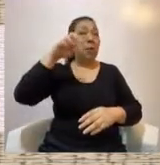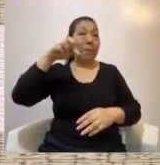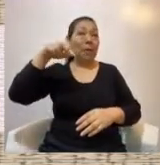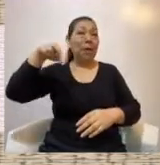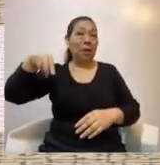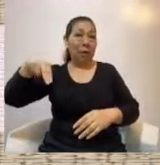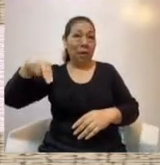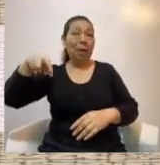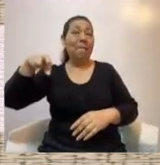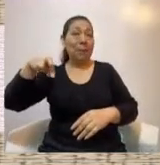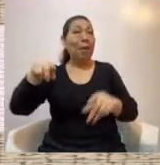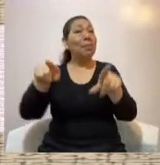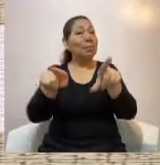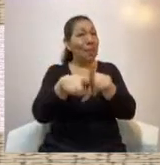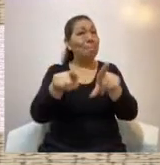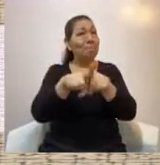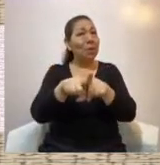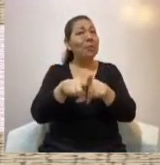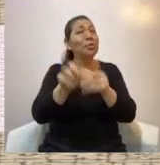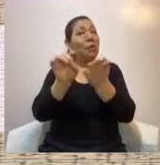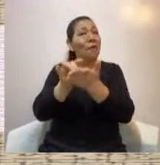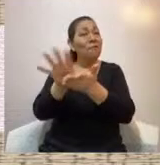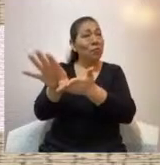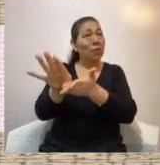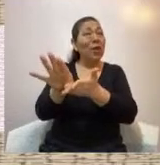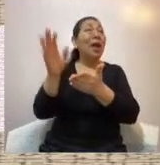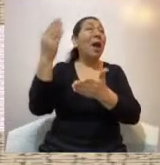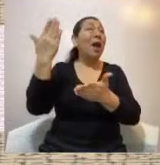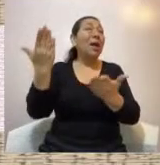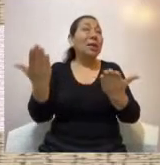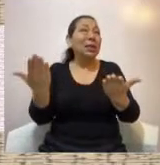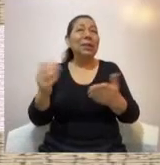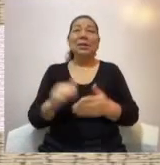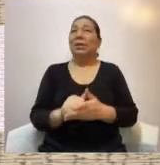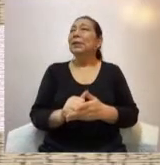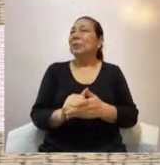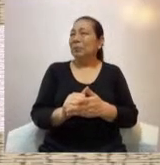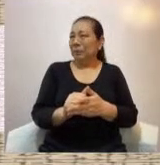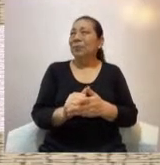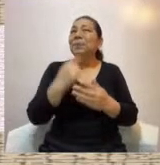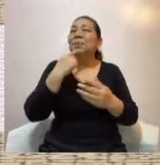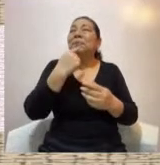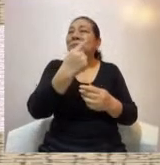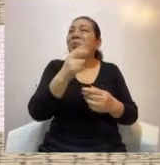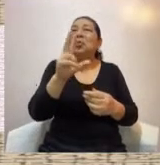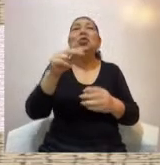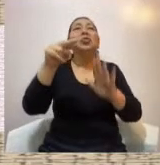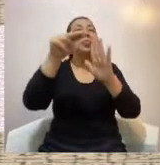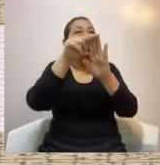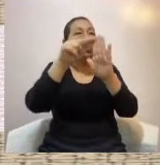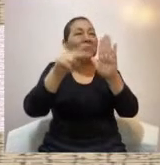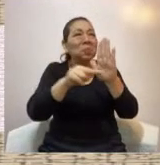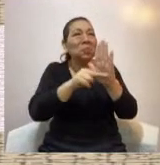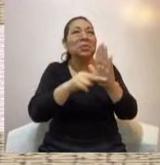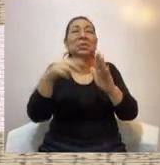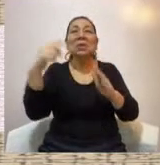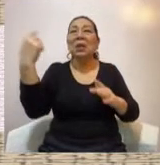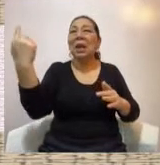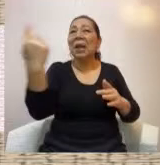Policía Nacional, ¿no?, donde también se había expulsado, porque a veces se recurre a